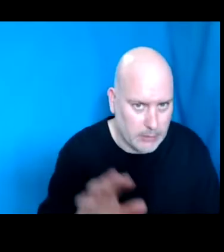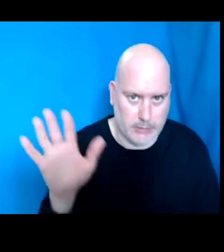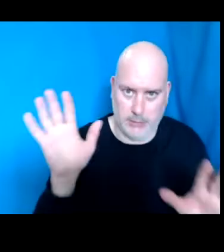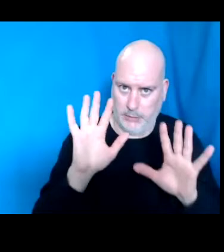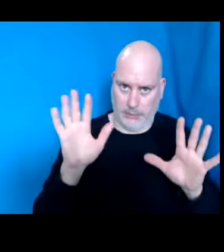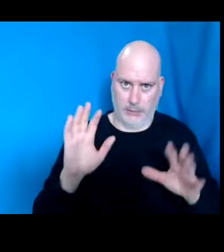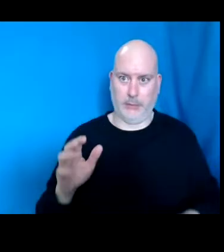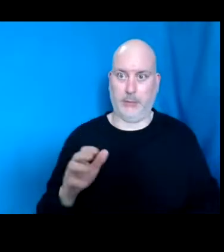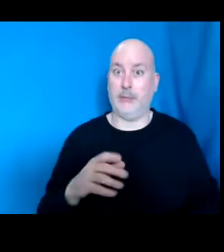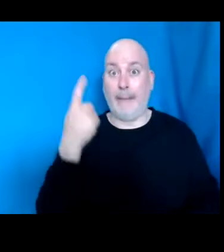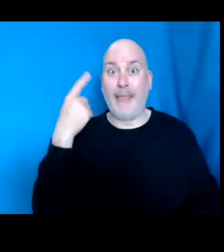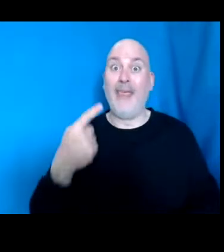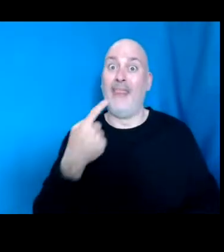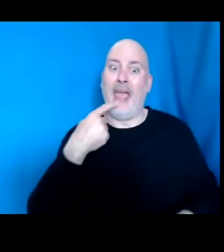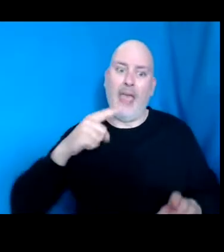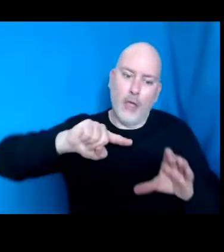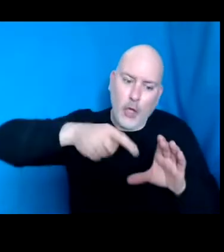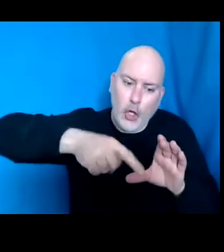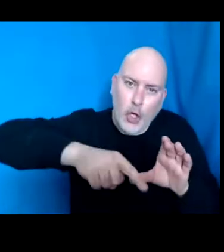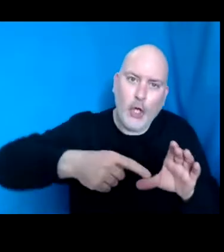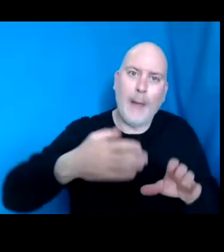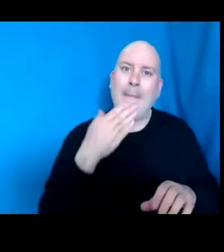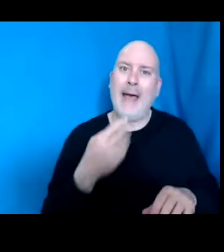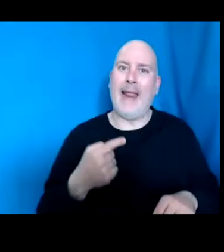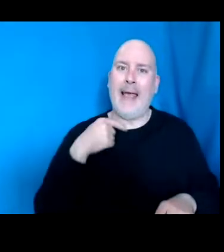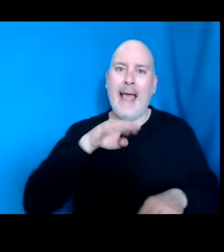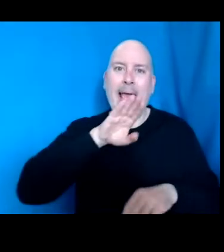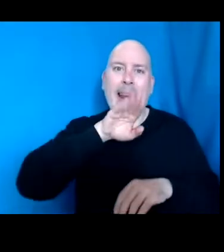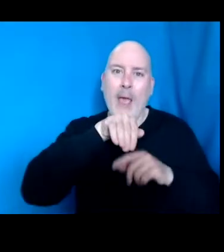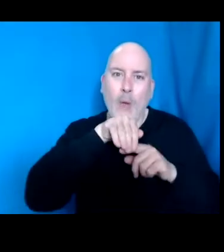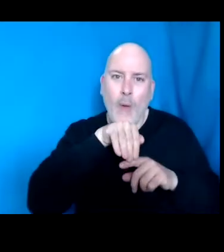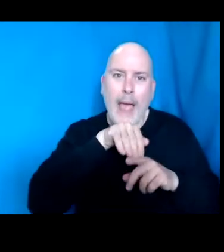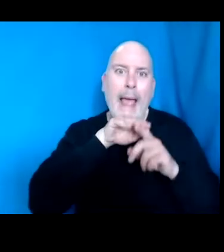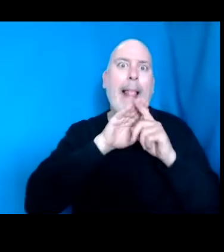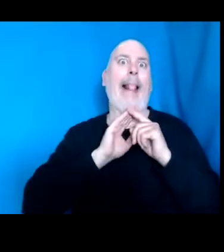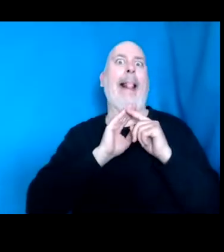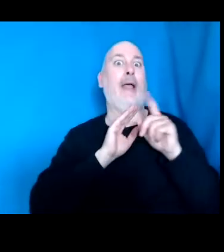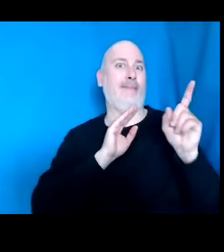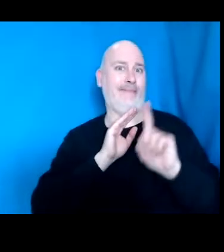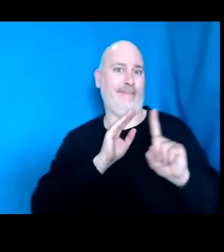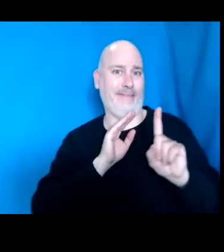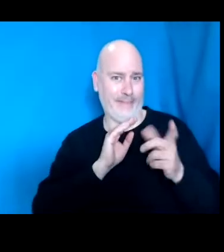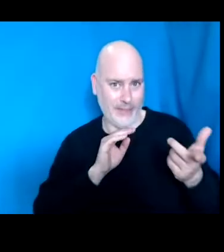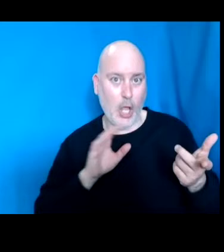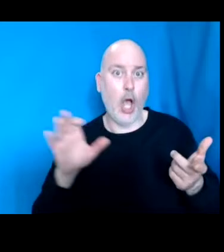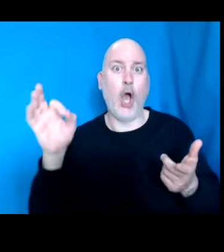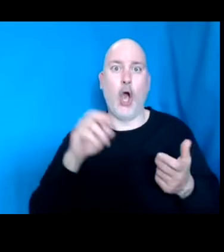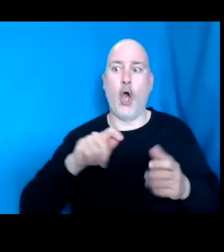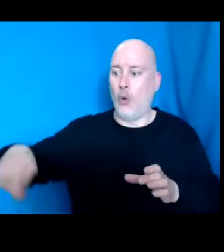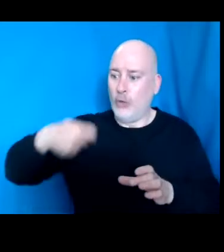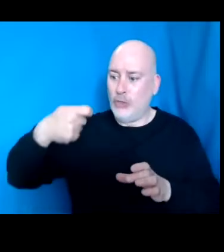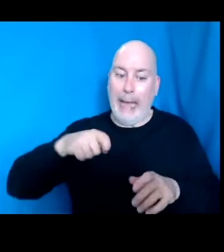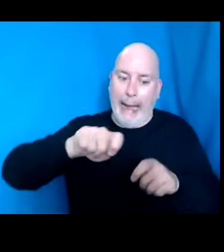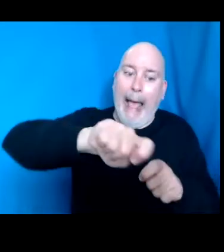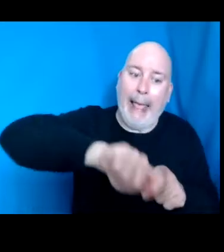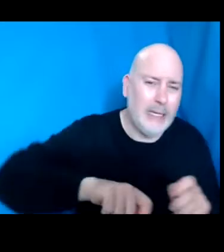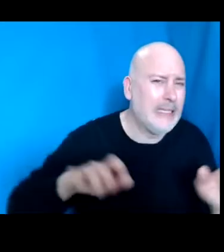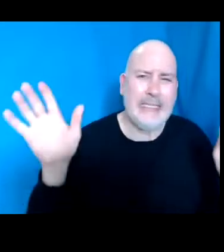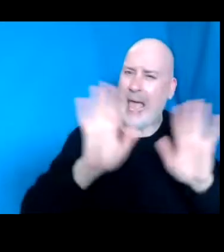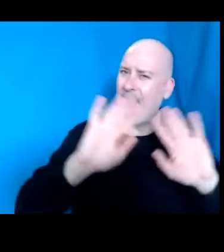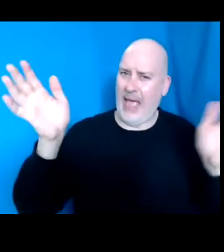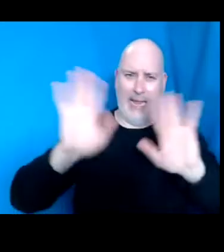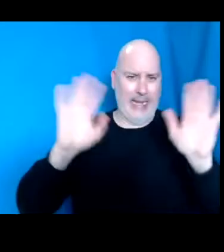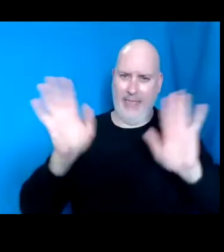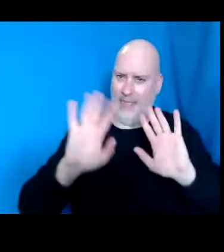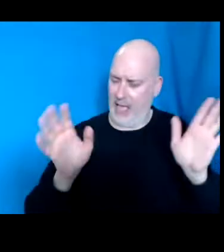quiere introducir el dedo para que la lengua no tape la vía aérea o una cuchara. Lo que se aconseja es no introducir